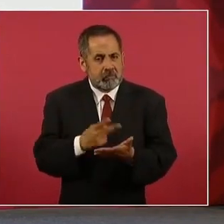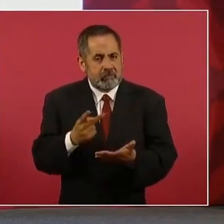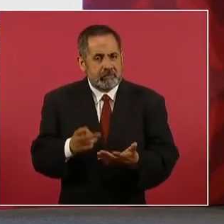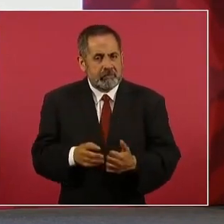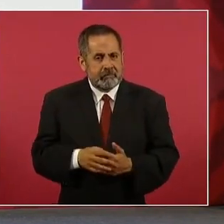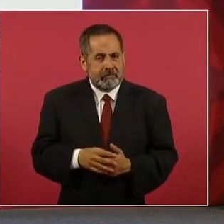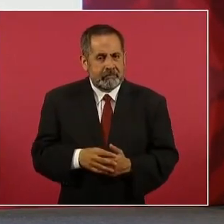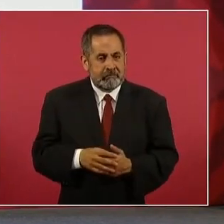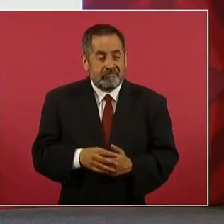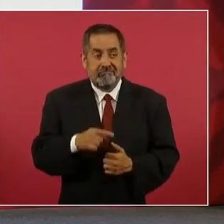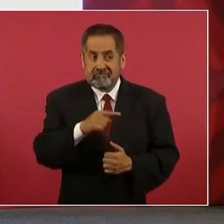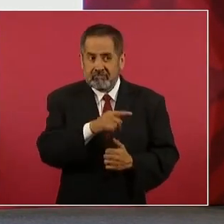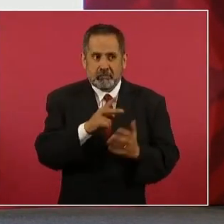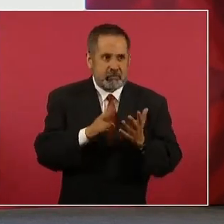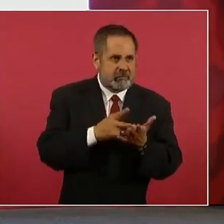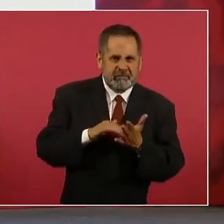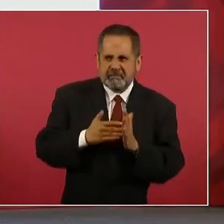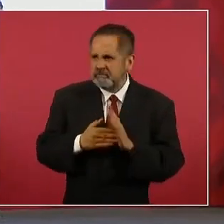Está levantando.